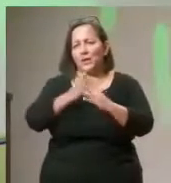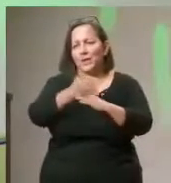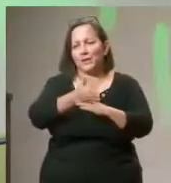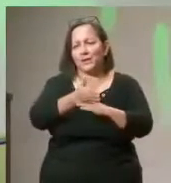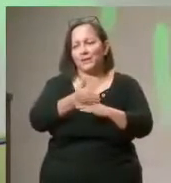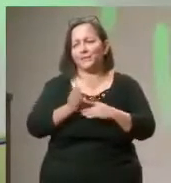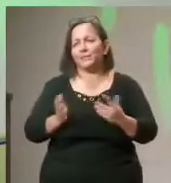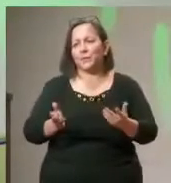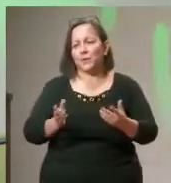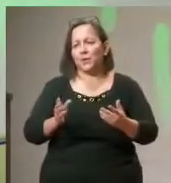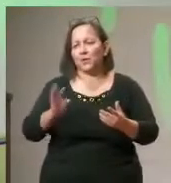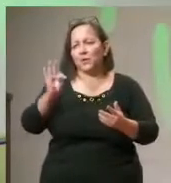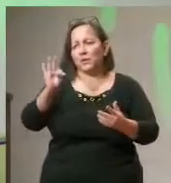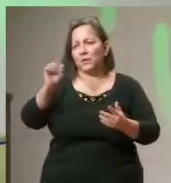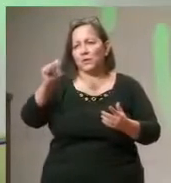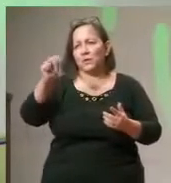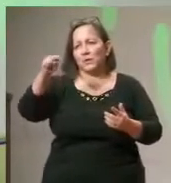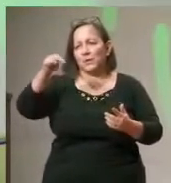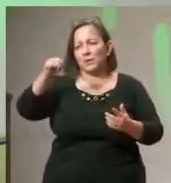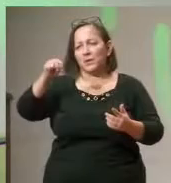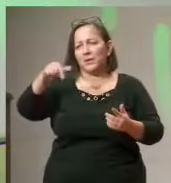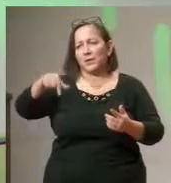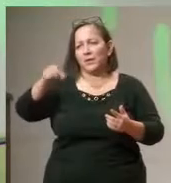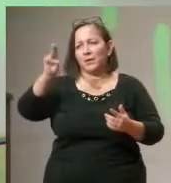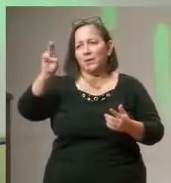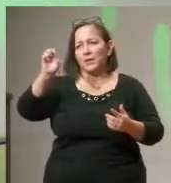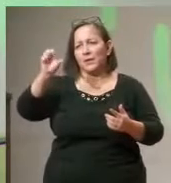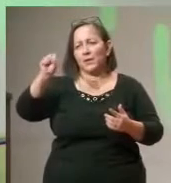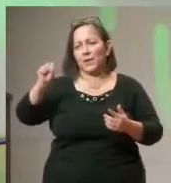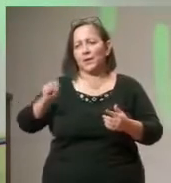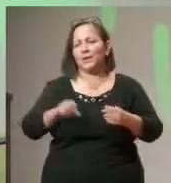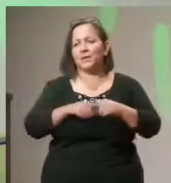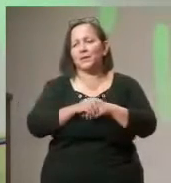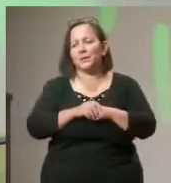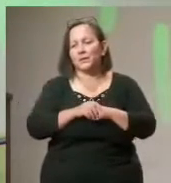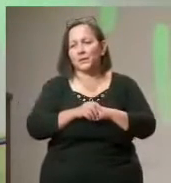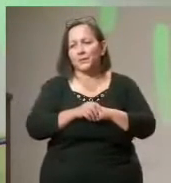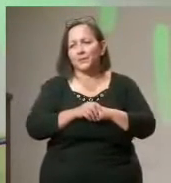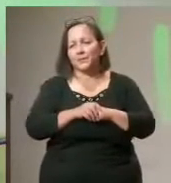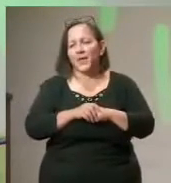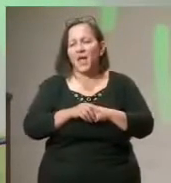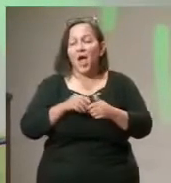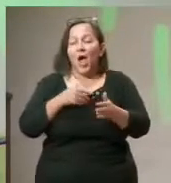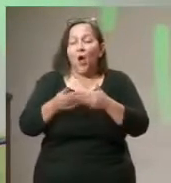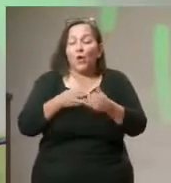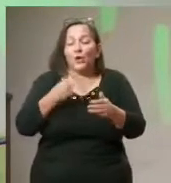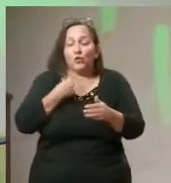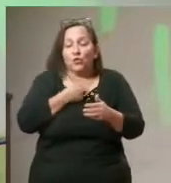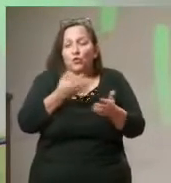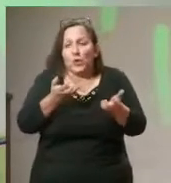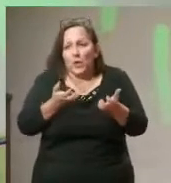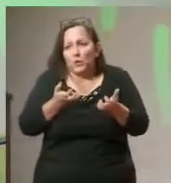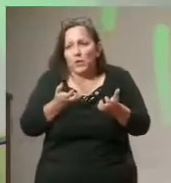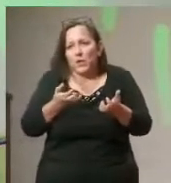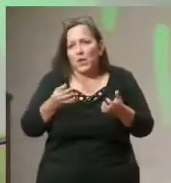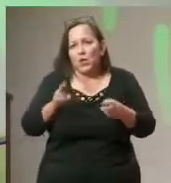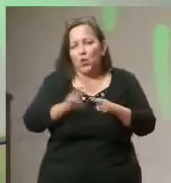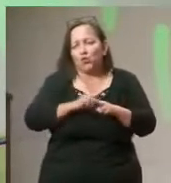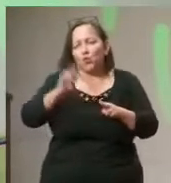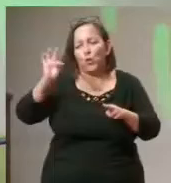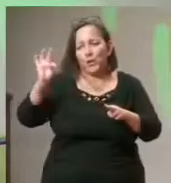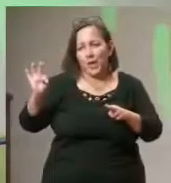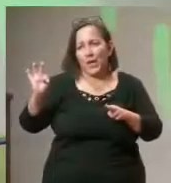sépticos. Entonces, aunque quisiéramos decir que el uso de tanques sépticos es una manera